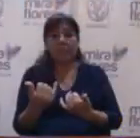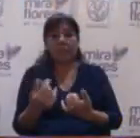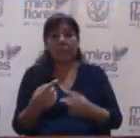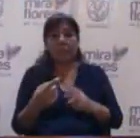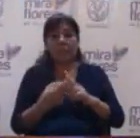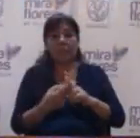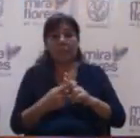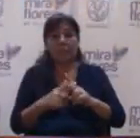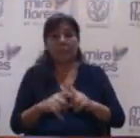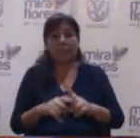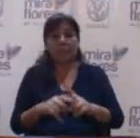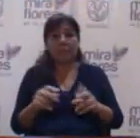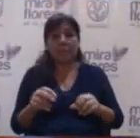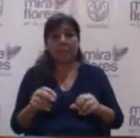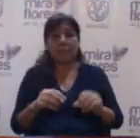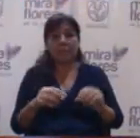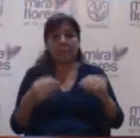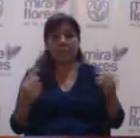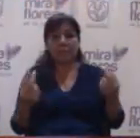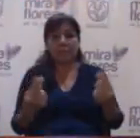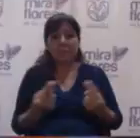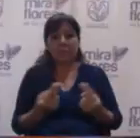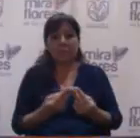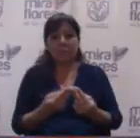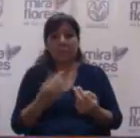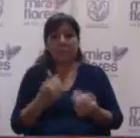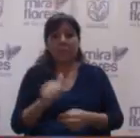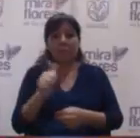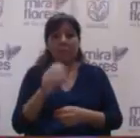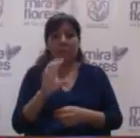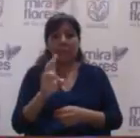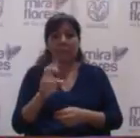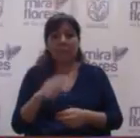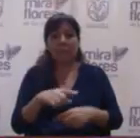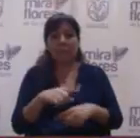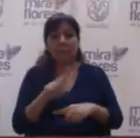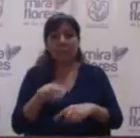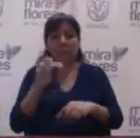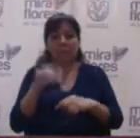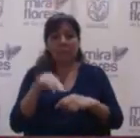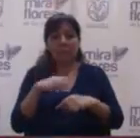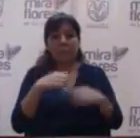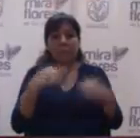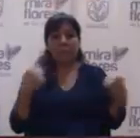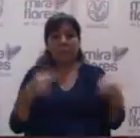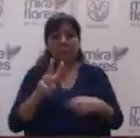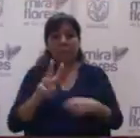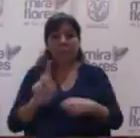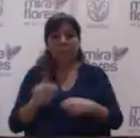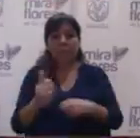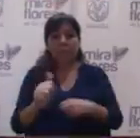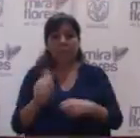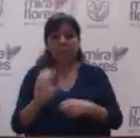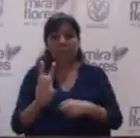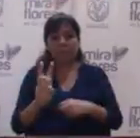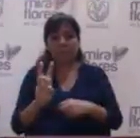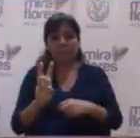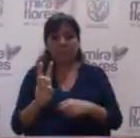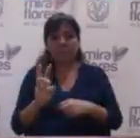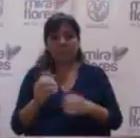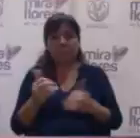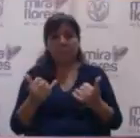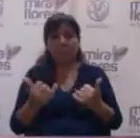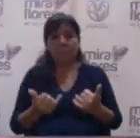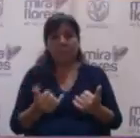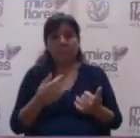Inicio a la sesión de la fecha, hoy es 17 de marzo del año 2016 y vamos a pedirle a